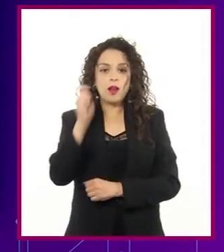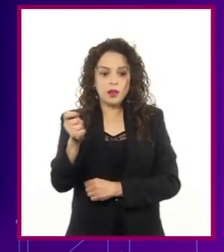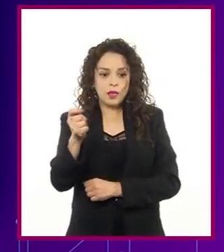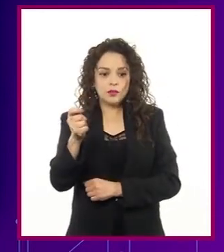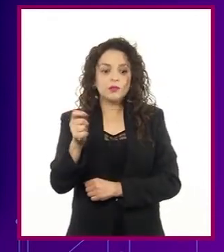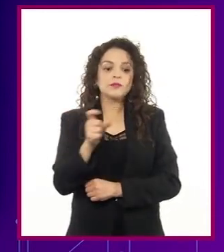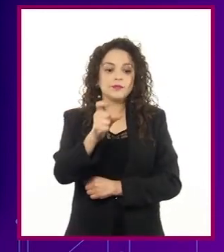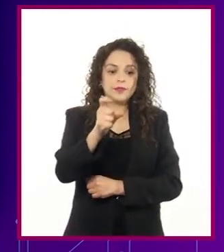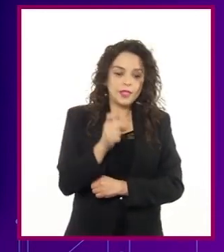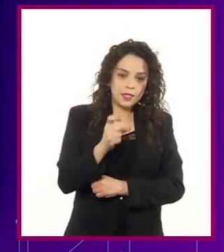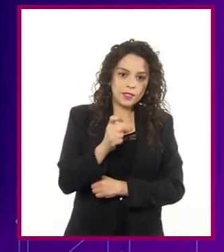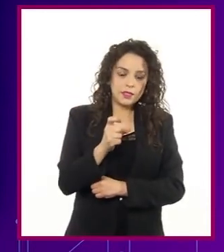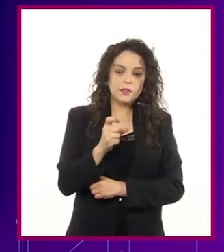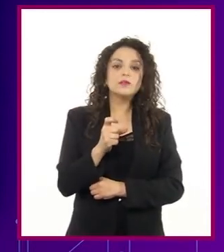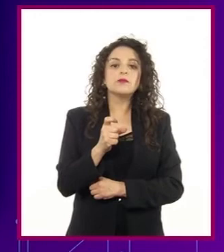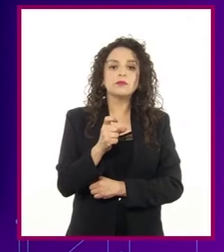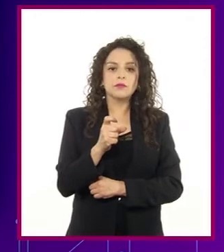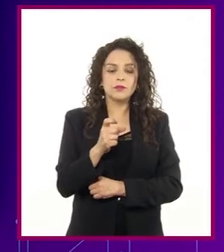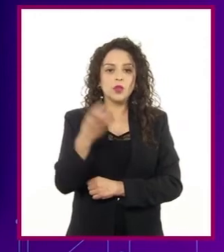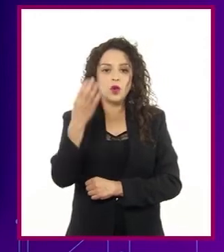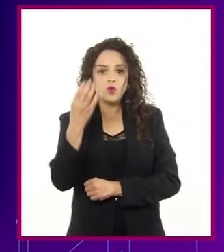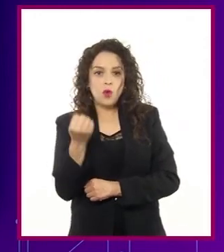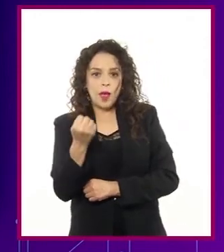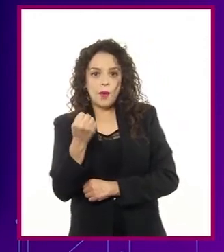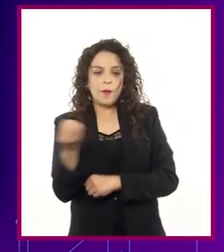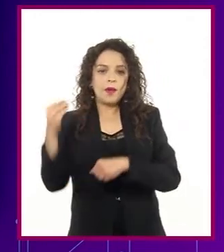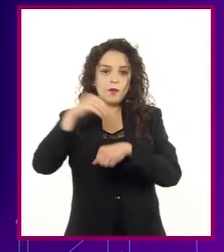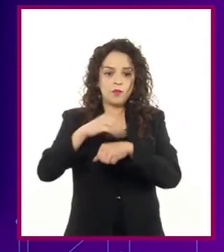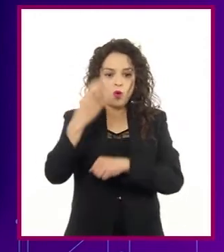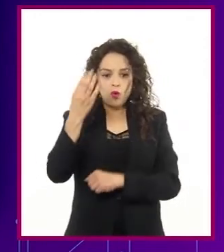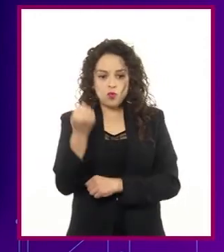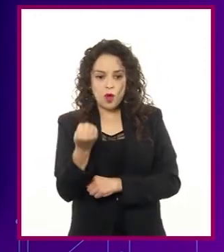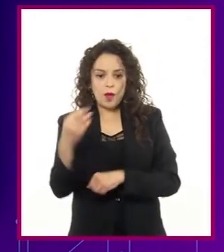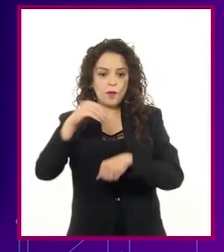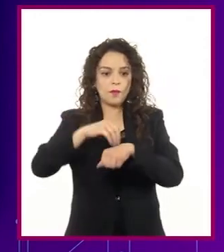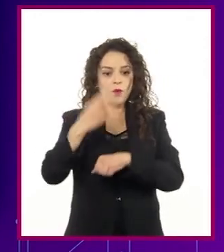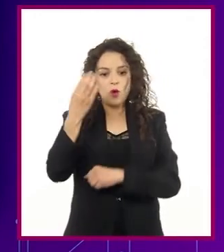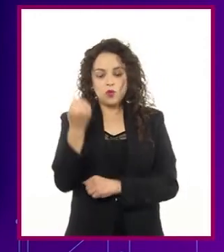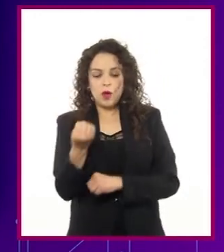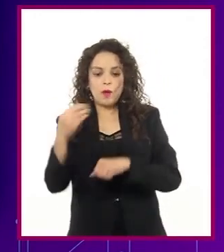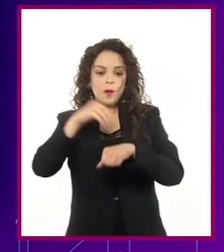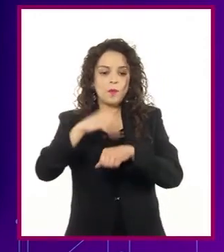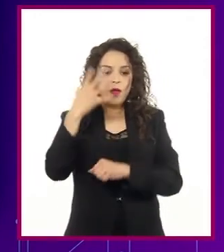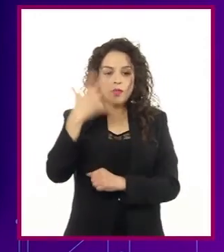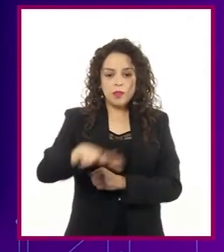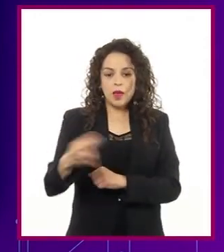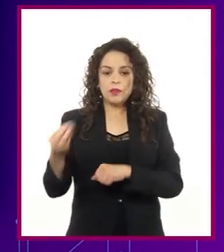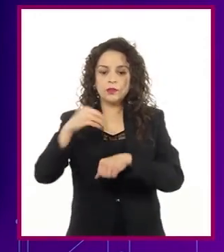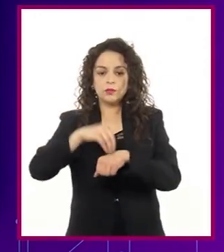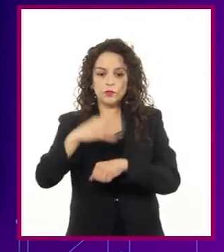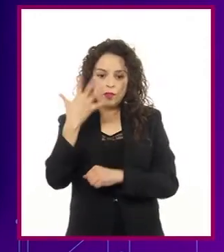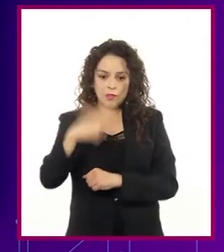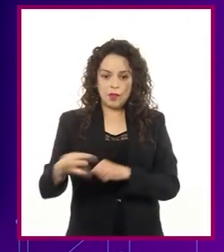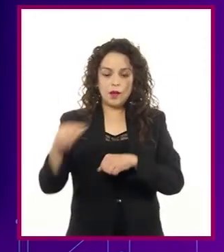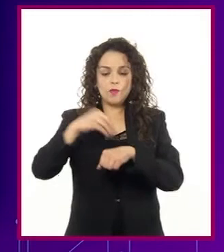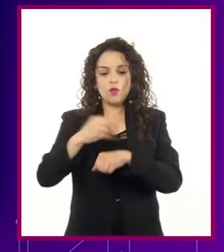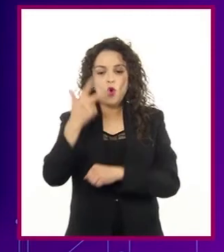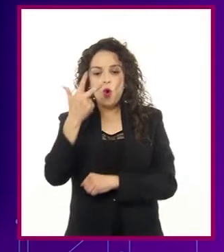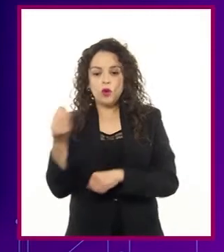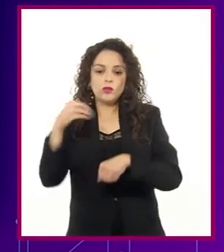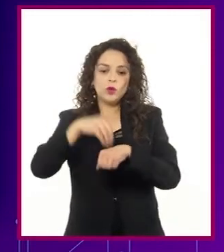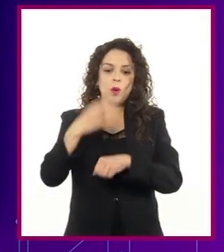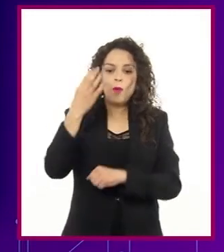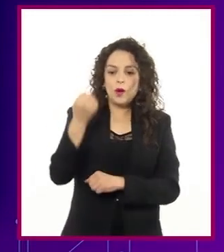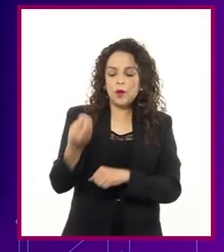9 más 9 más 9 más 10 más 10 más 8 más 9 más